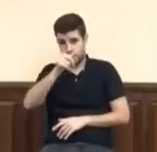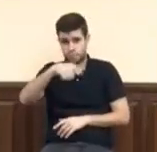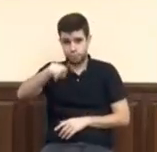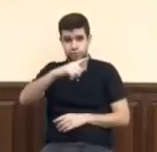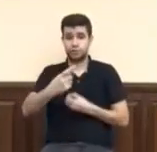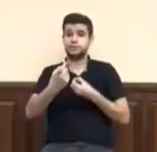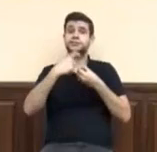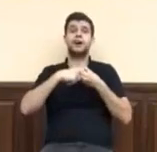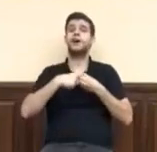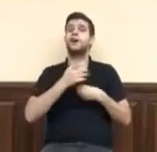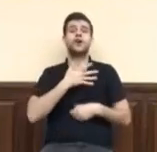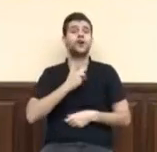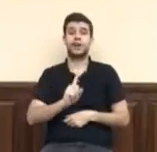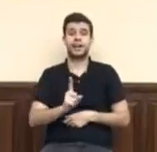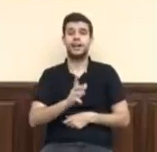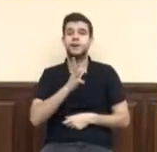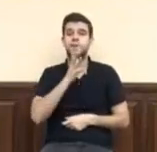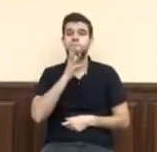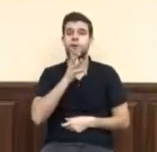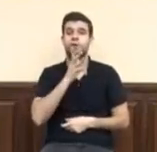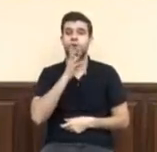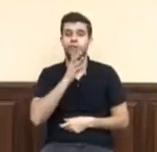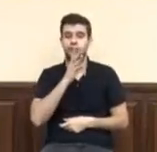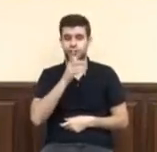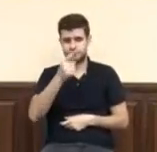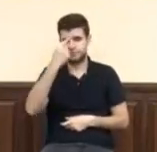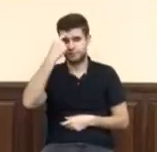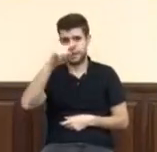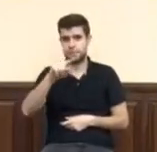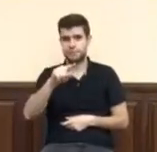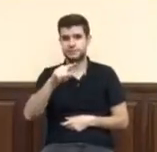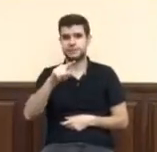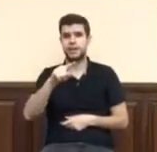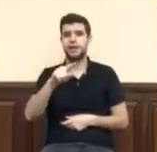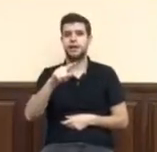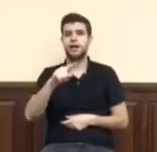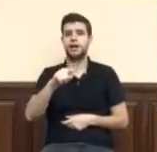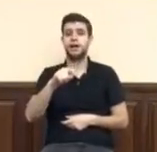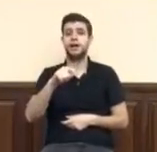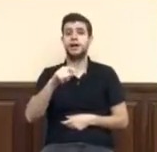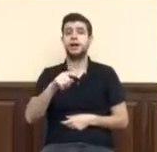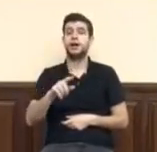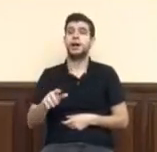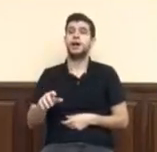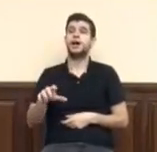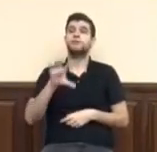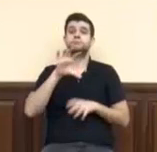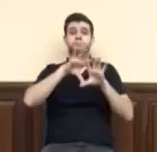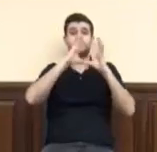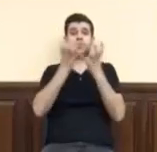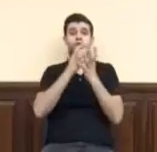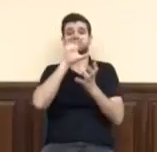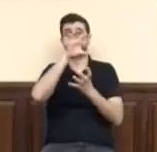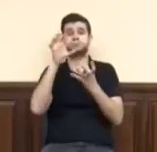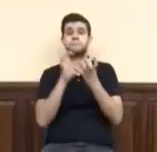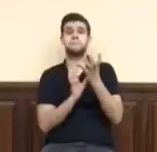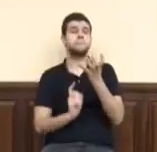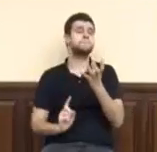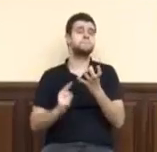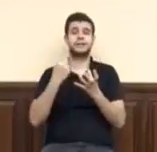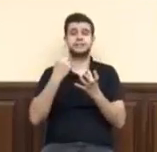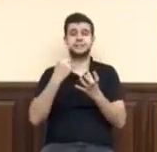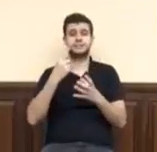esta declaración institucional porque saben también que uno de los continentes pues más castigados por el SIDA es